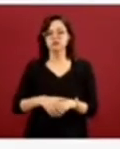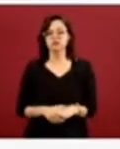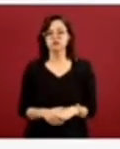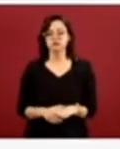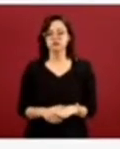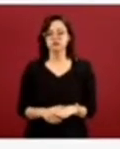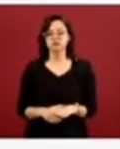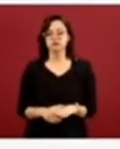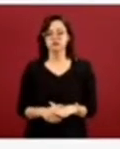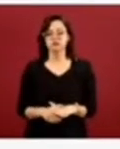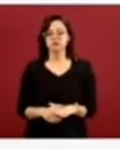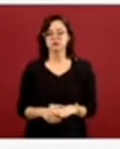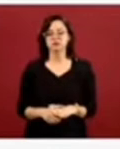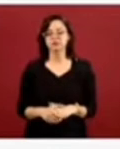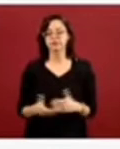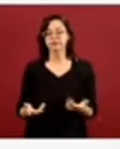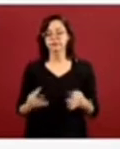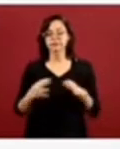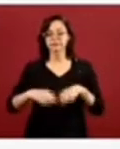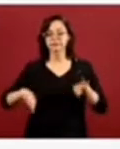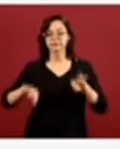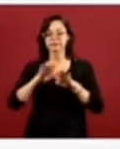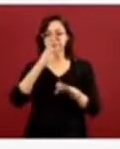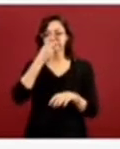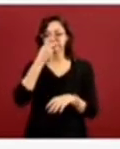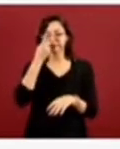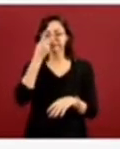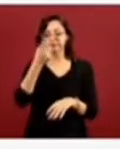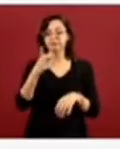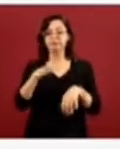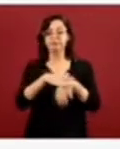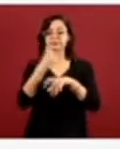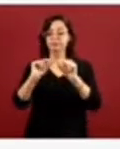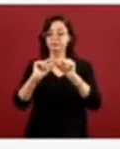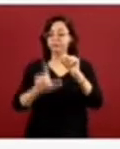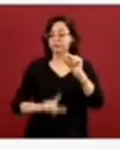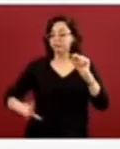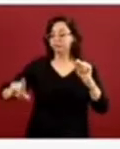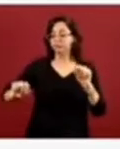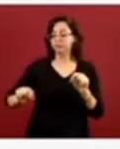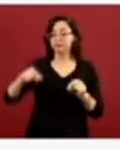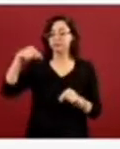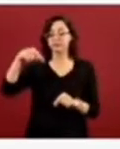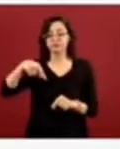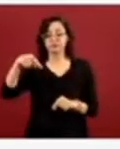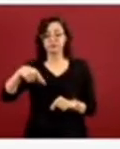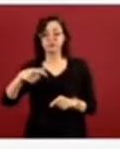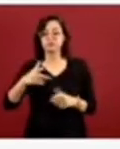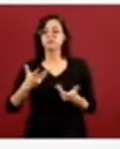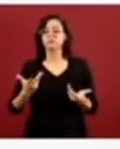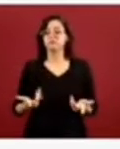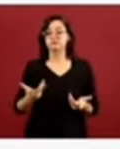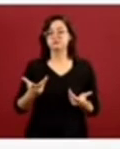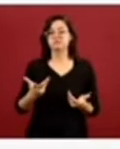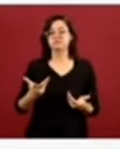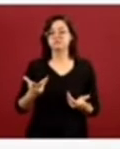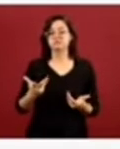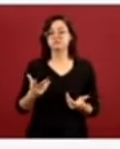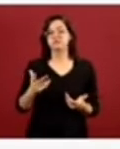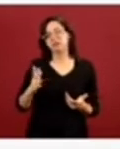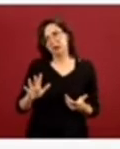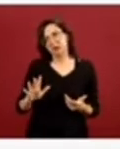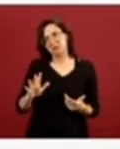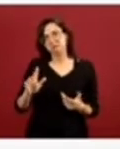importante señalarlo porque nuestro país es un país que, con respecto a otros países como los de la